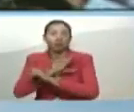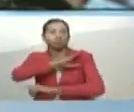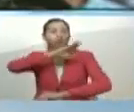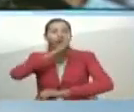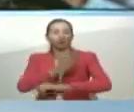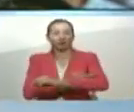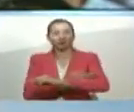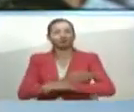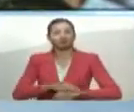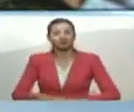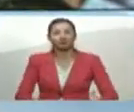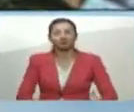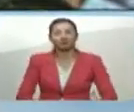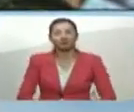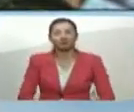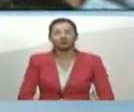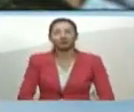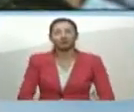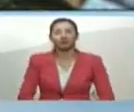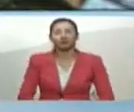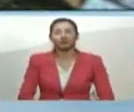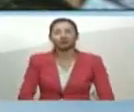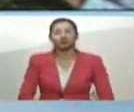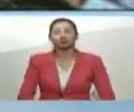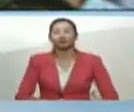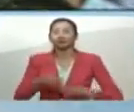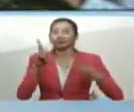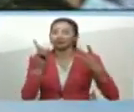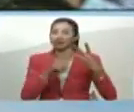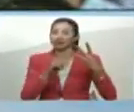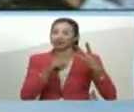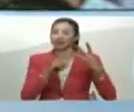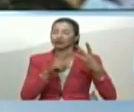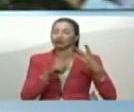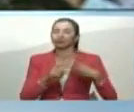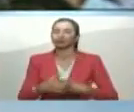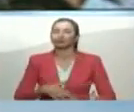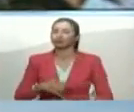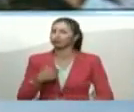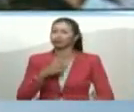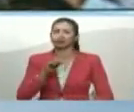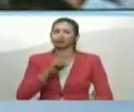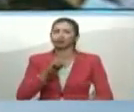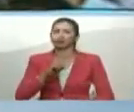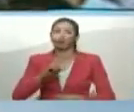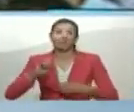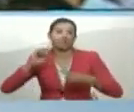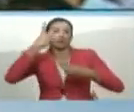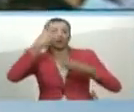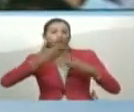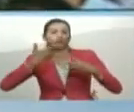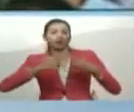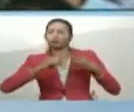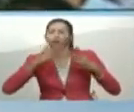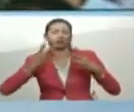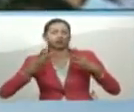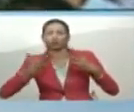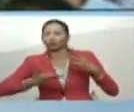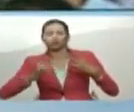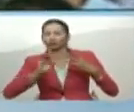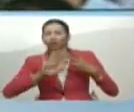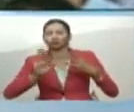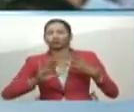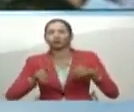Asamblea Nacional Constituyente. Y en tercer lugar, no estoy haciendo un orden jerárquico, es la expresión